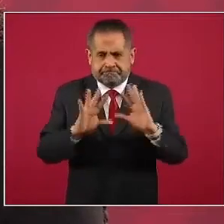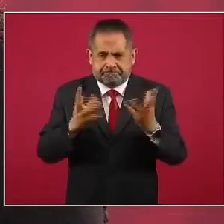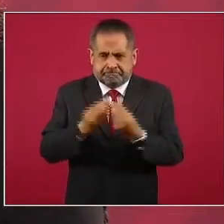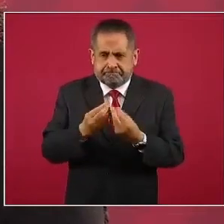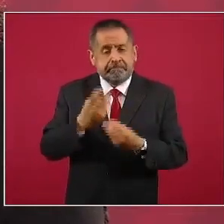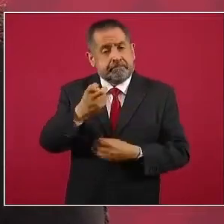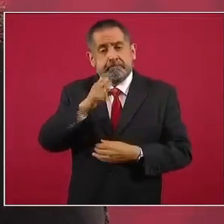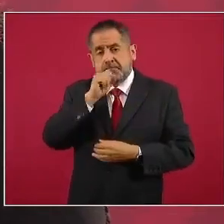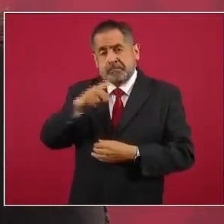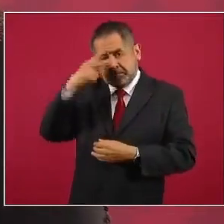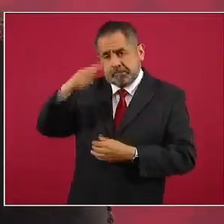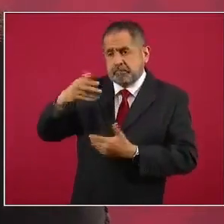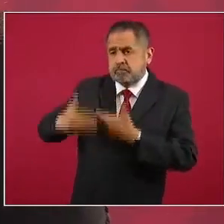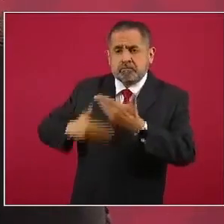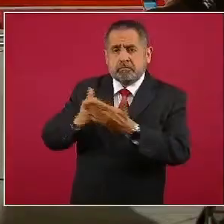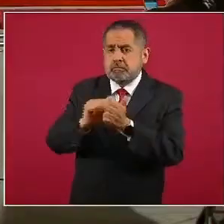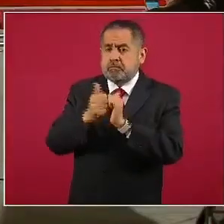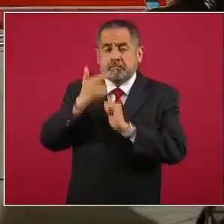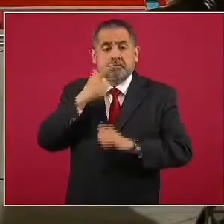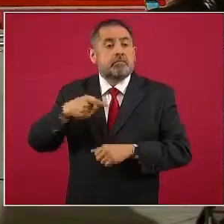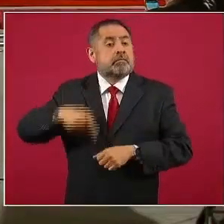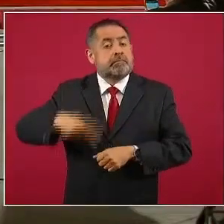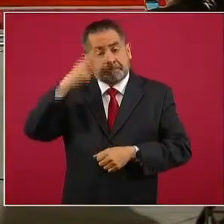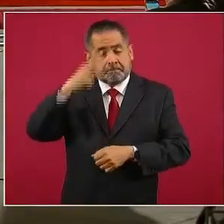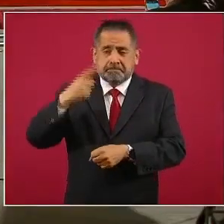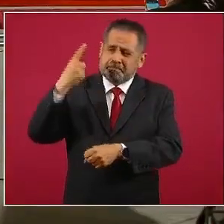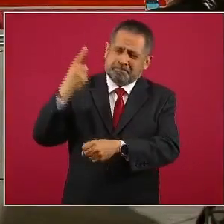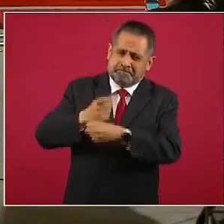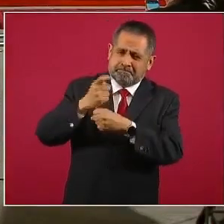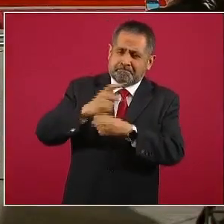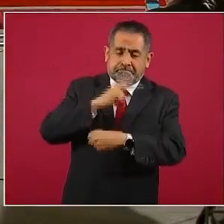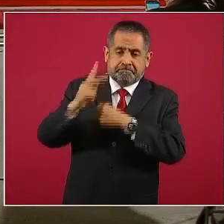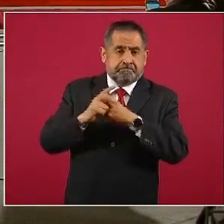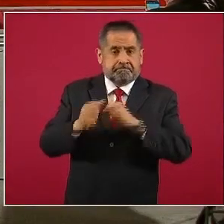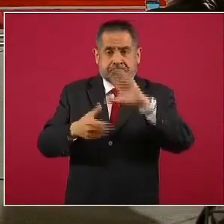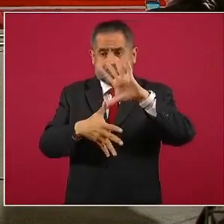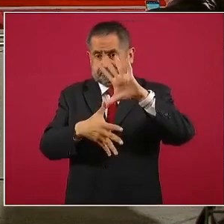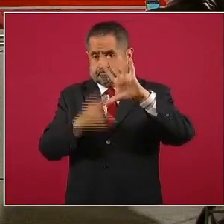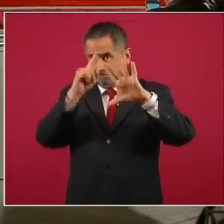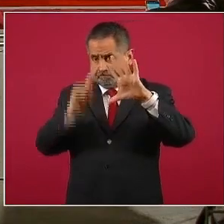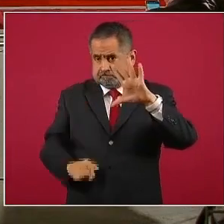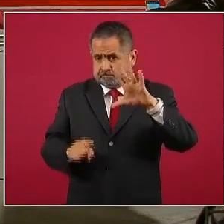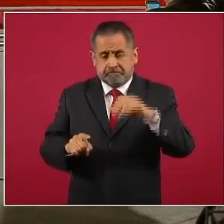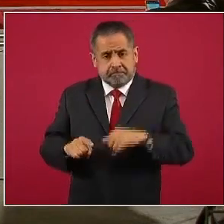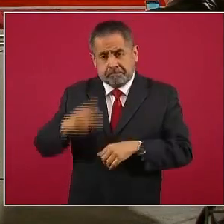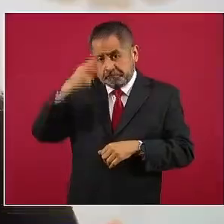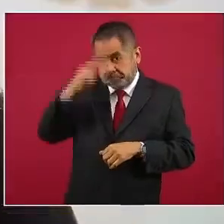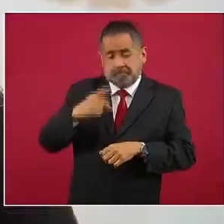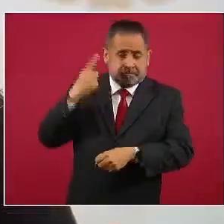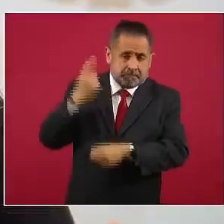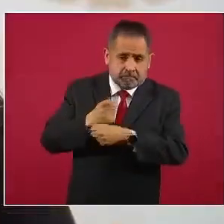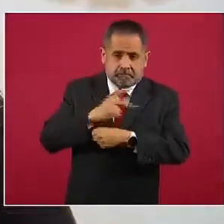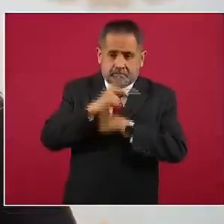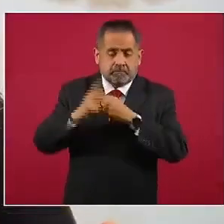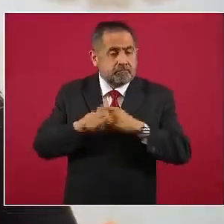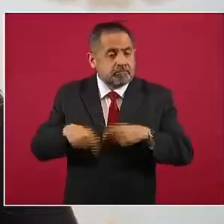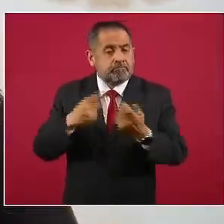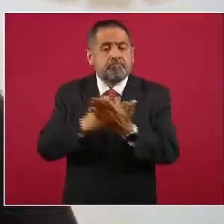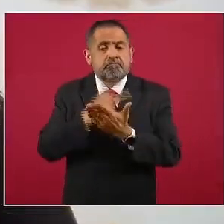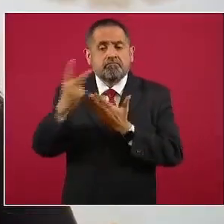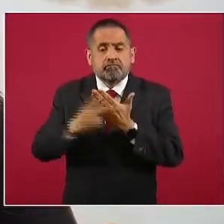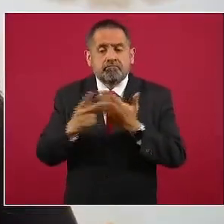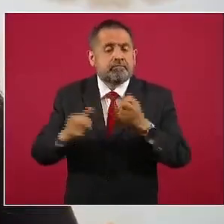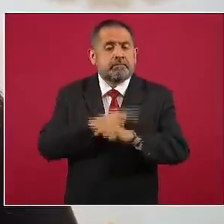y somos de hecho el primer país en todo el continente americano en poder brindar un programa nacional